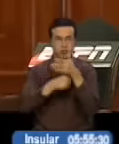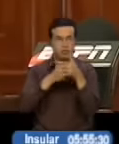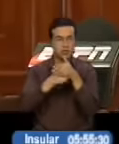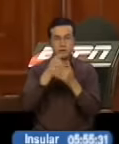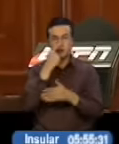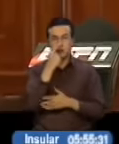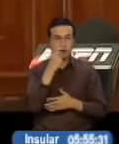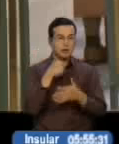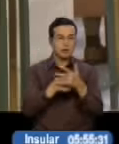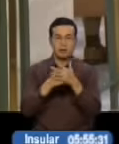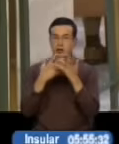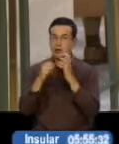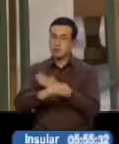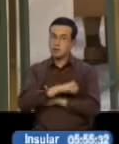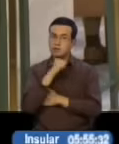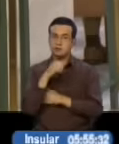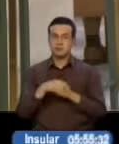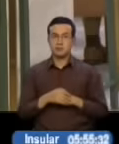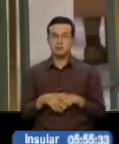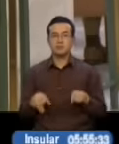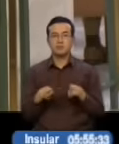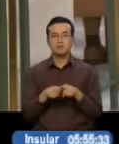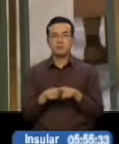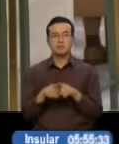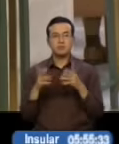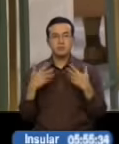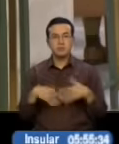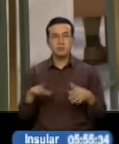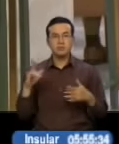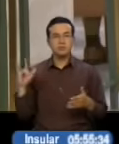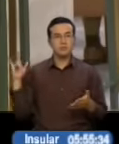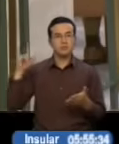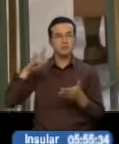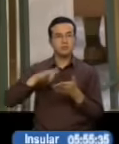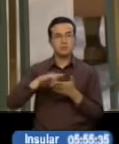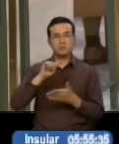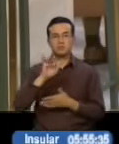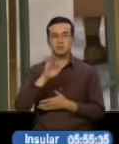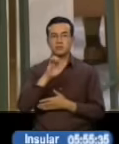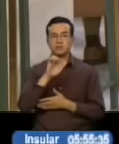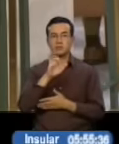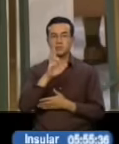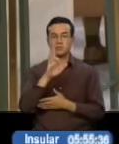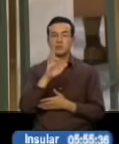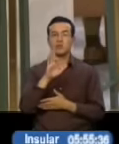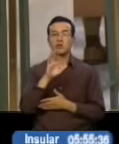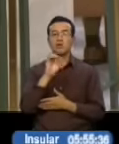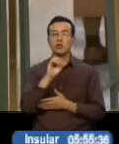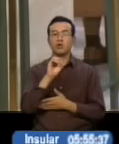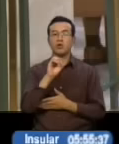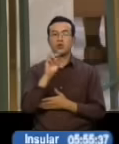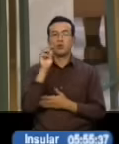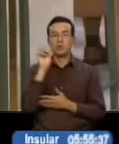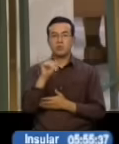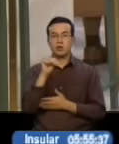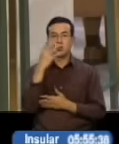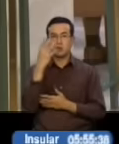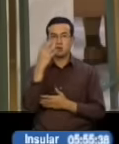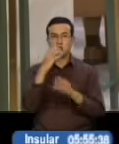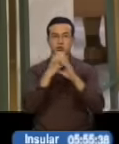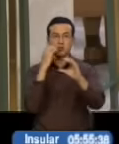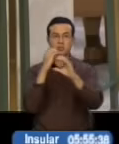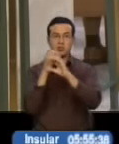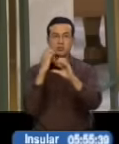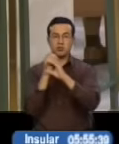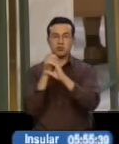y por lograr el mejor resultado. Y en paralelo a lo que fue la llegada del conjunto Atlético Nacional, también en este día martes, arribaron no solo 14 buses